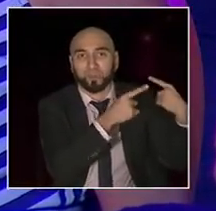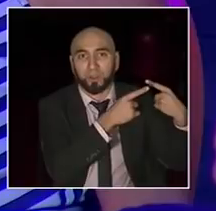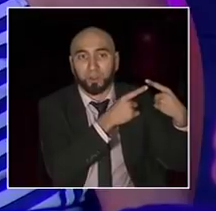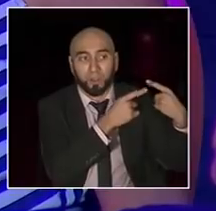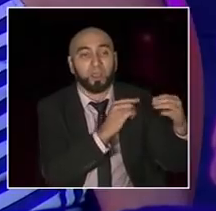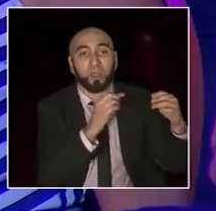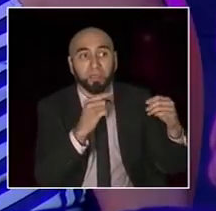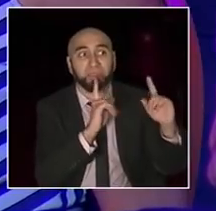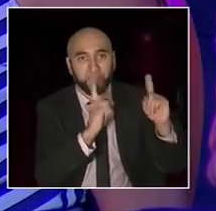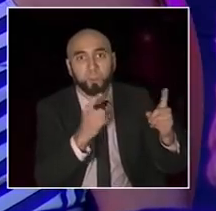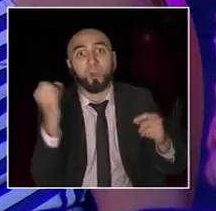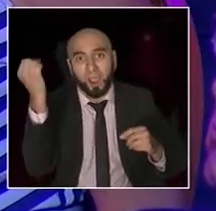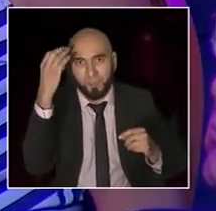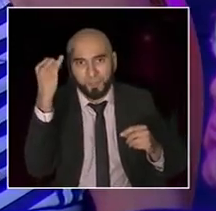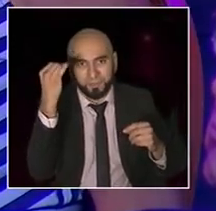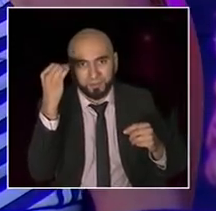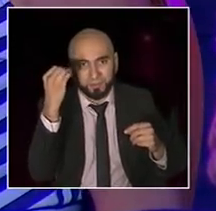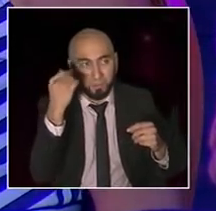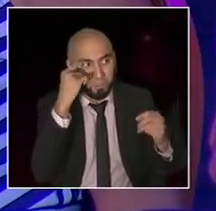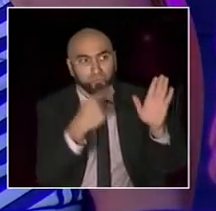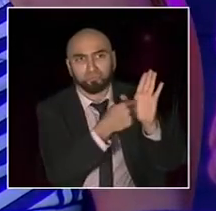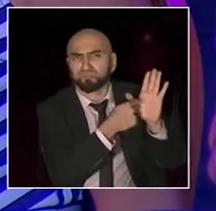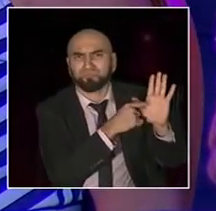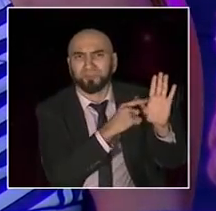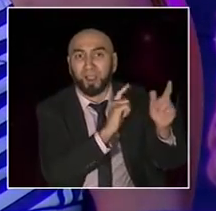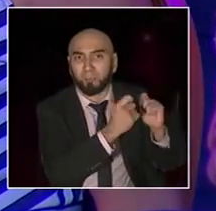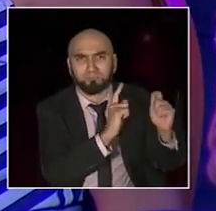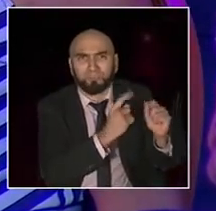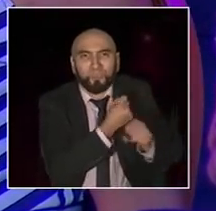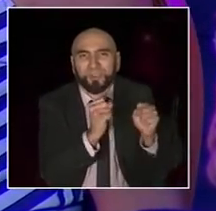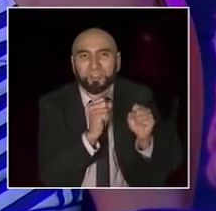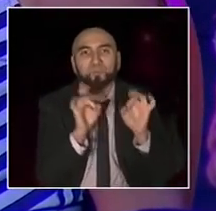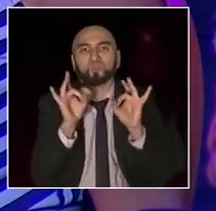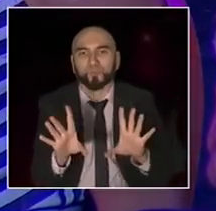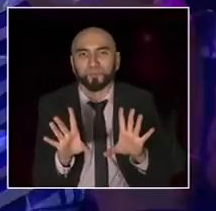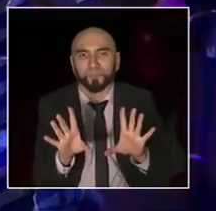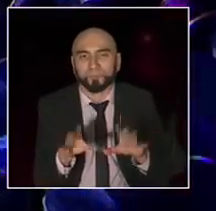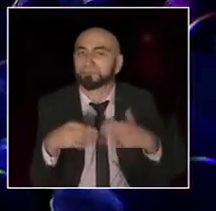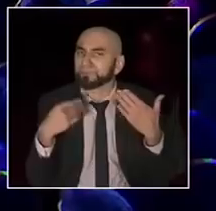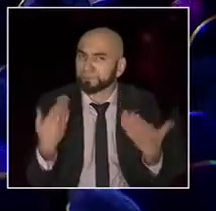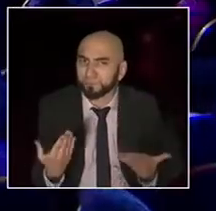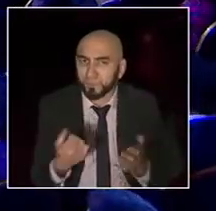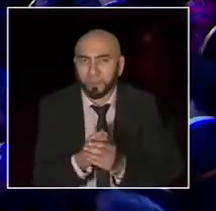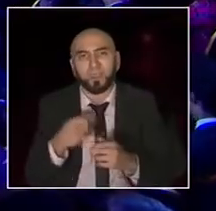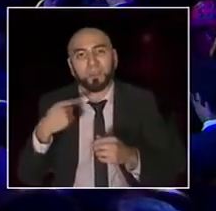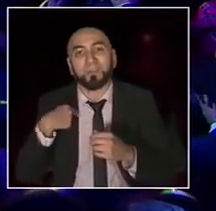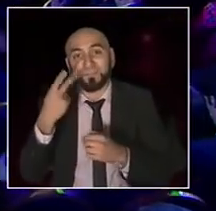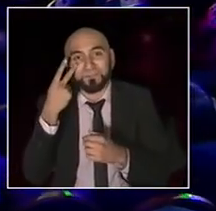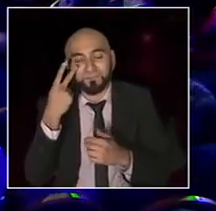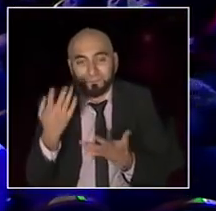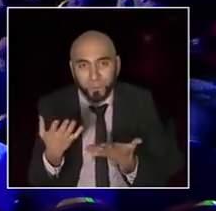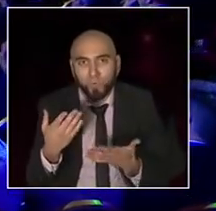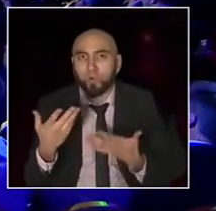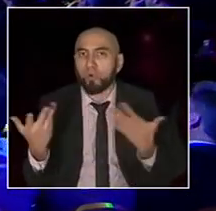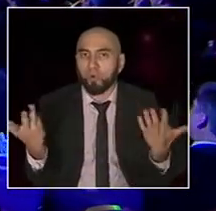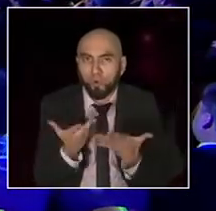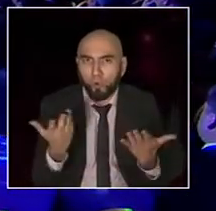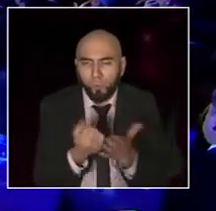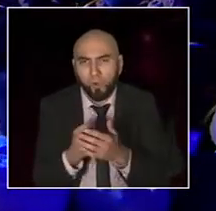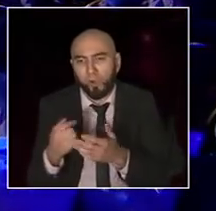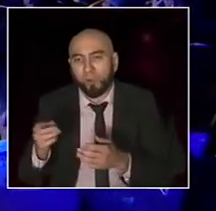podemos cambiar. Y por eso nuestro gran desafío está en cómo tomamos los pinceles para dibujar o contribuir a